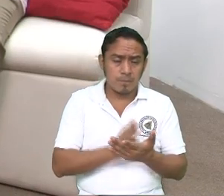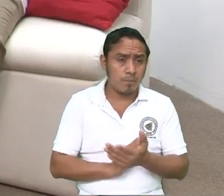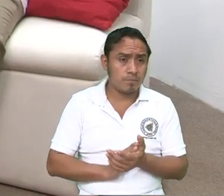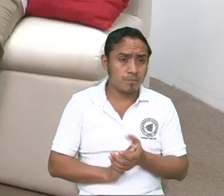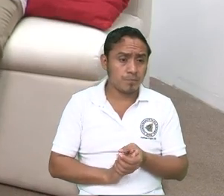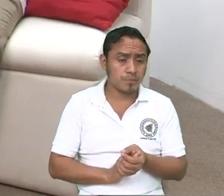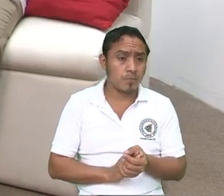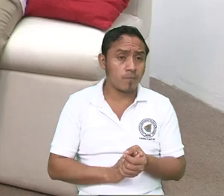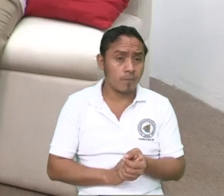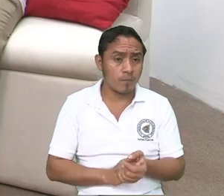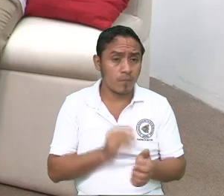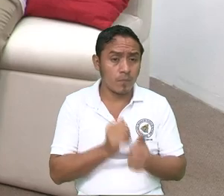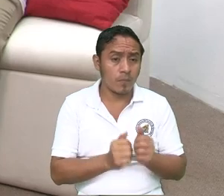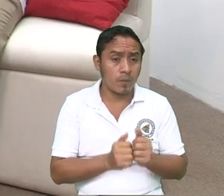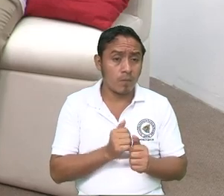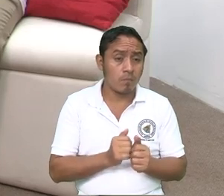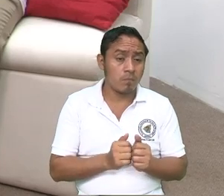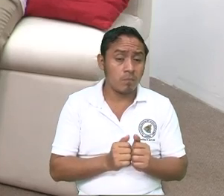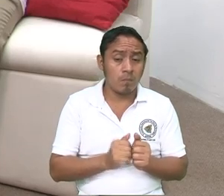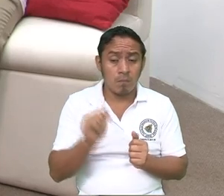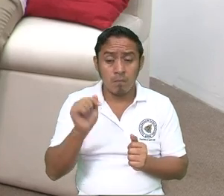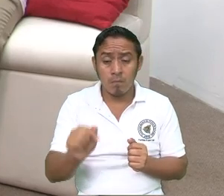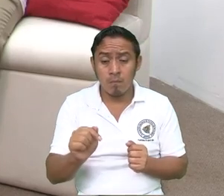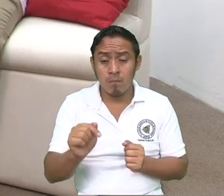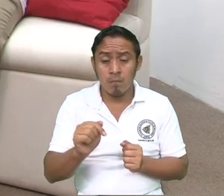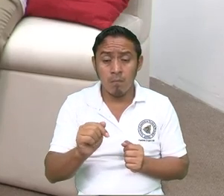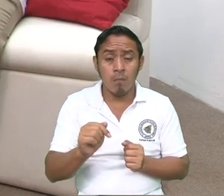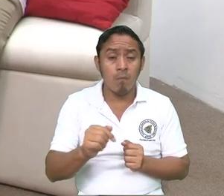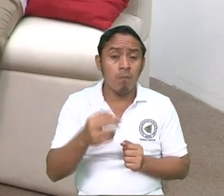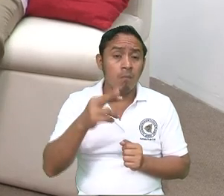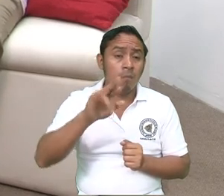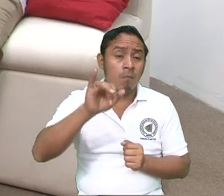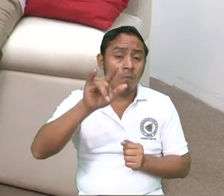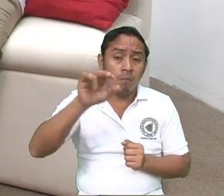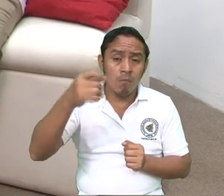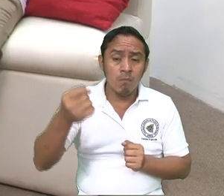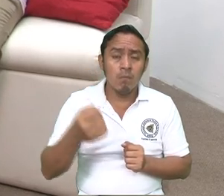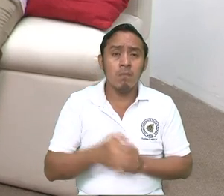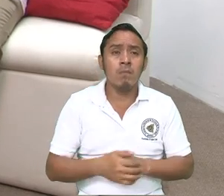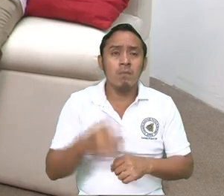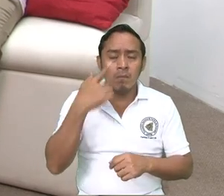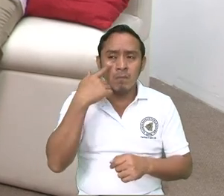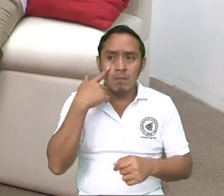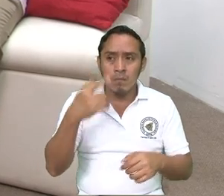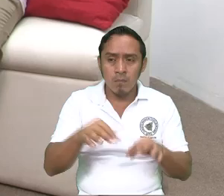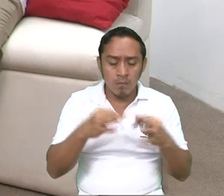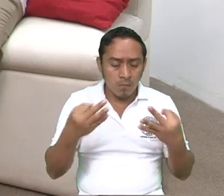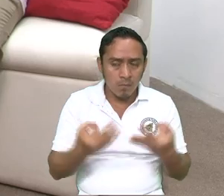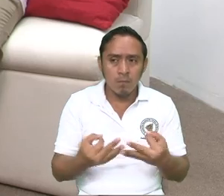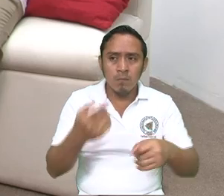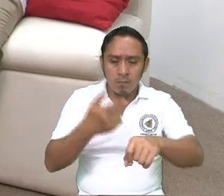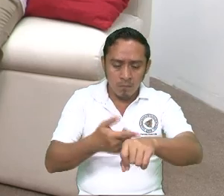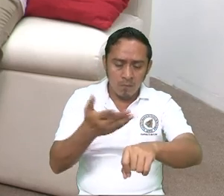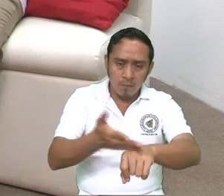riesgo que pueda acelerar la aparición de anemia en una persona si hay que ver antecedentes familiares